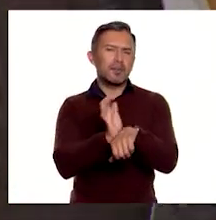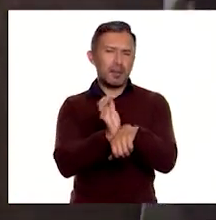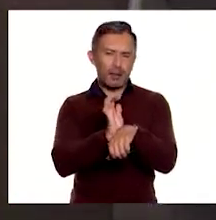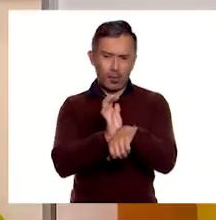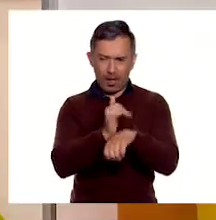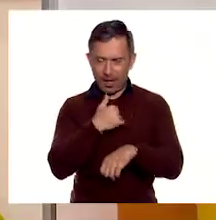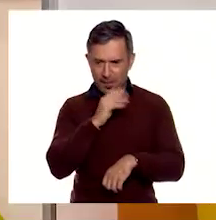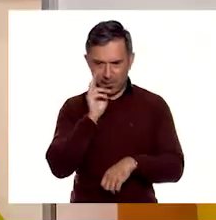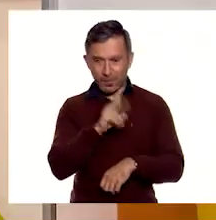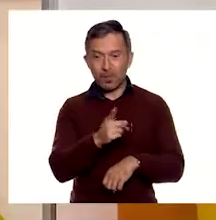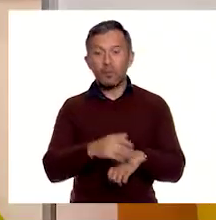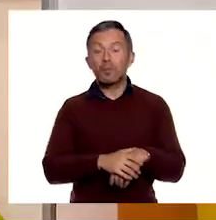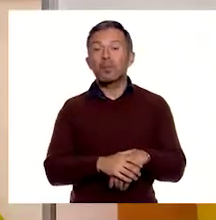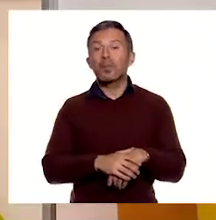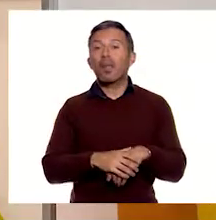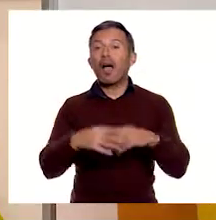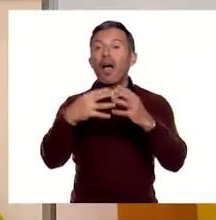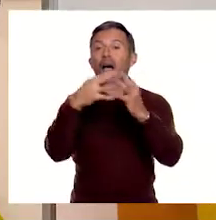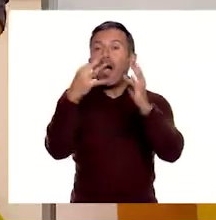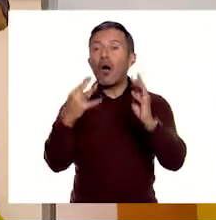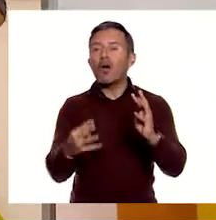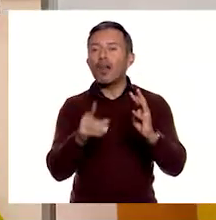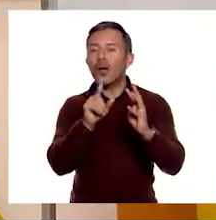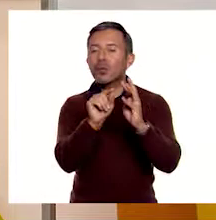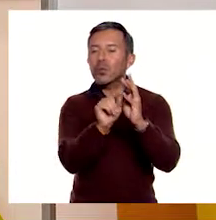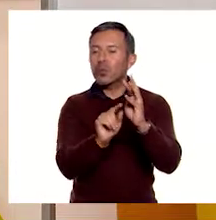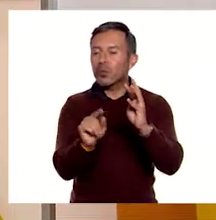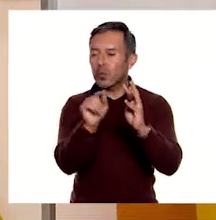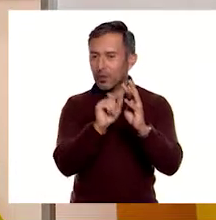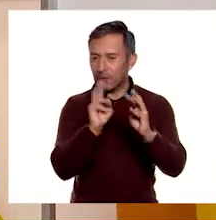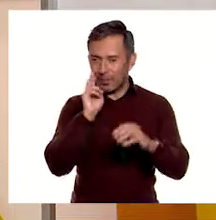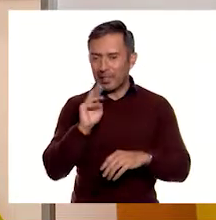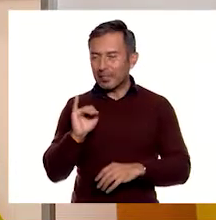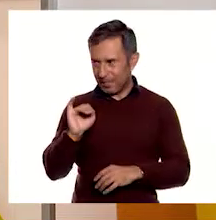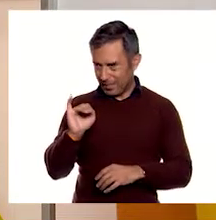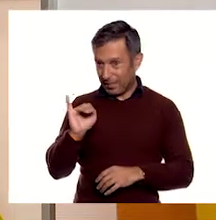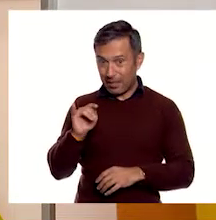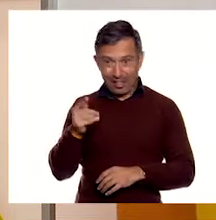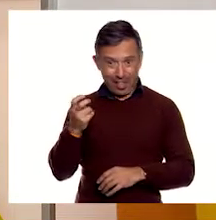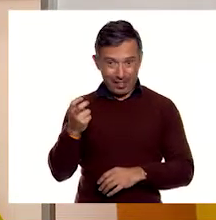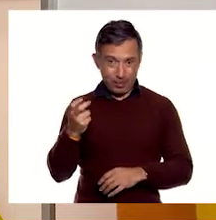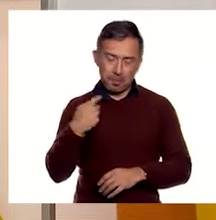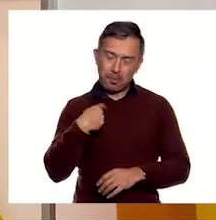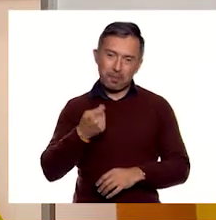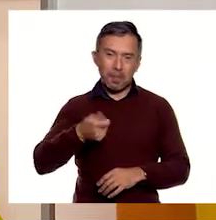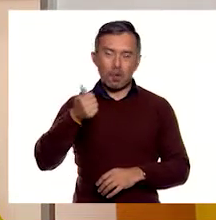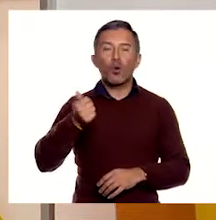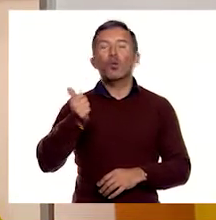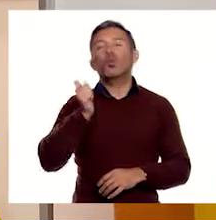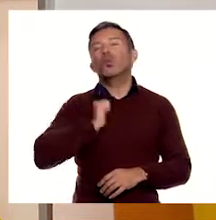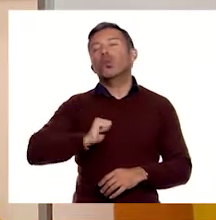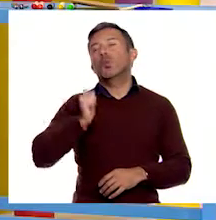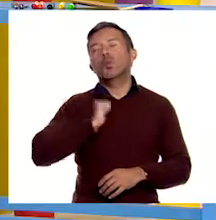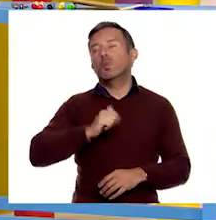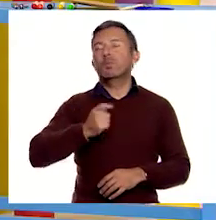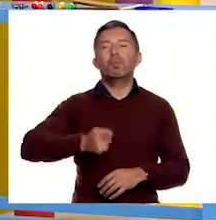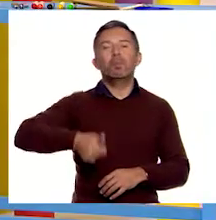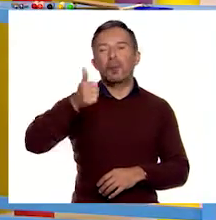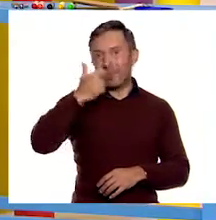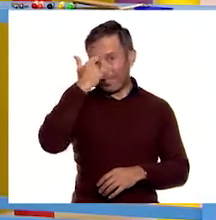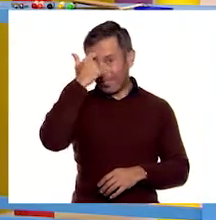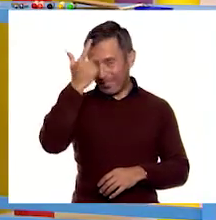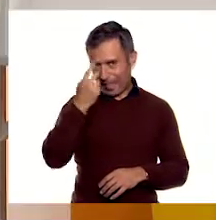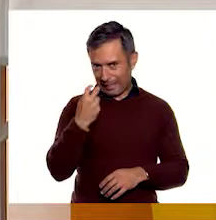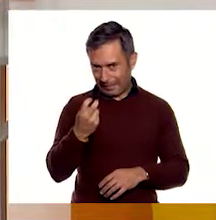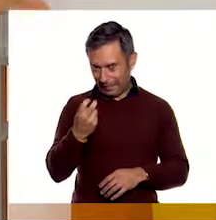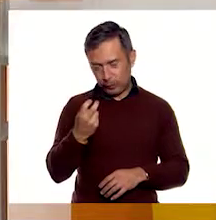de la jaula con el ave. Exactamente. Yo también lo había visto y fue el primero que hice. Bueno, es el clásico que se hizo. Y